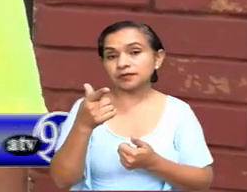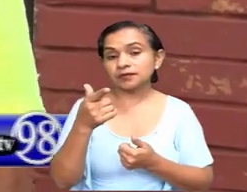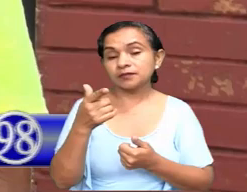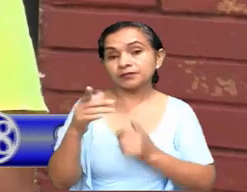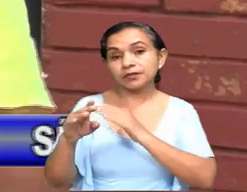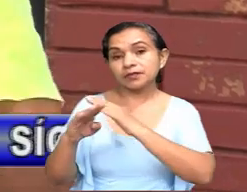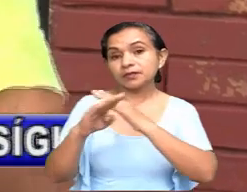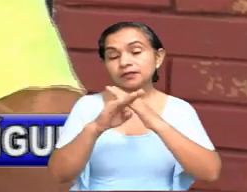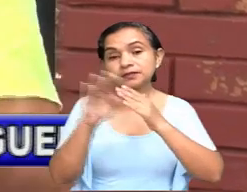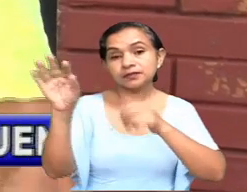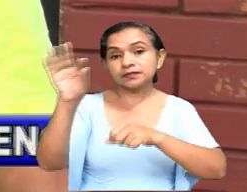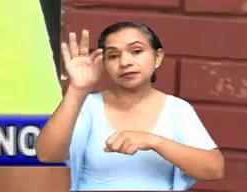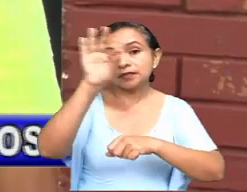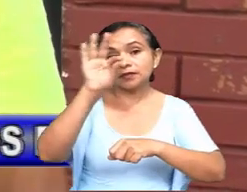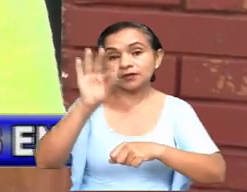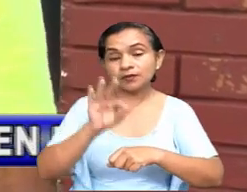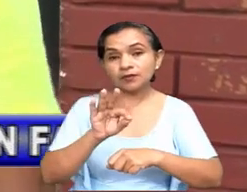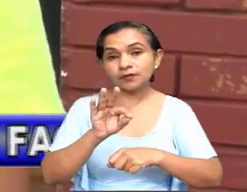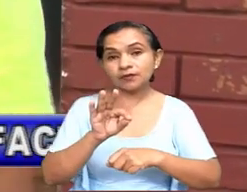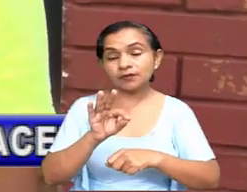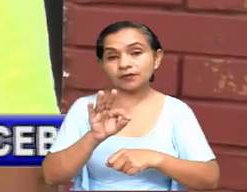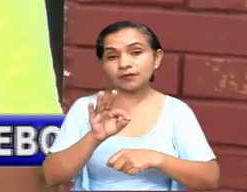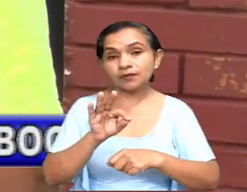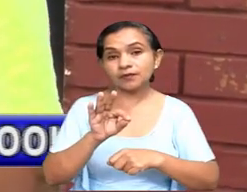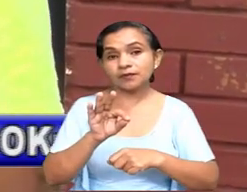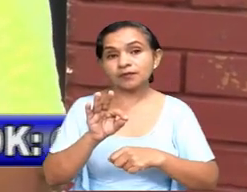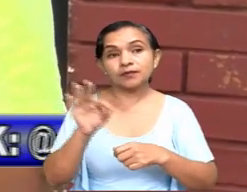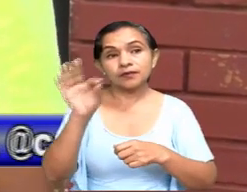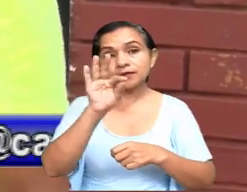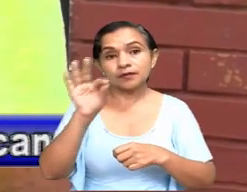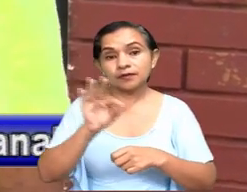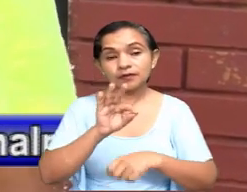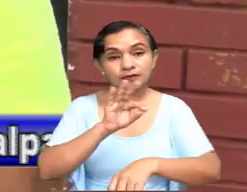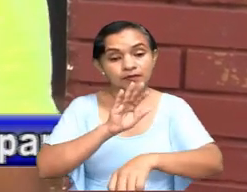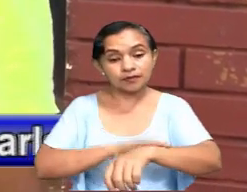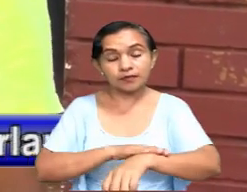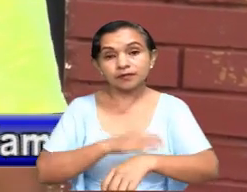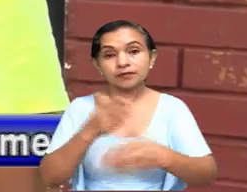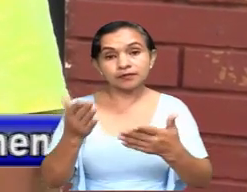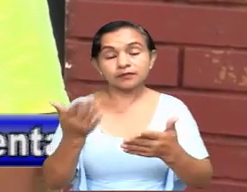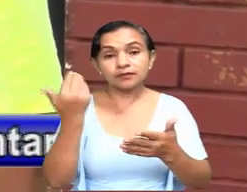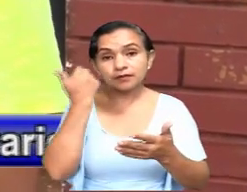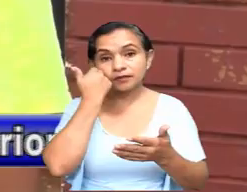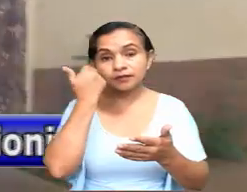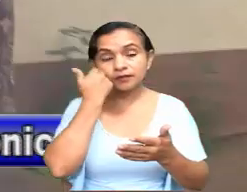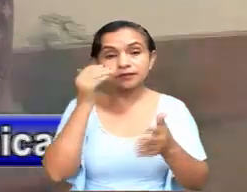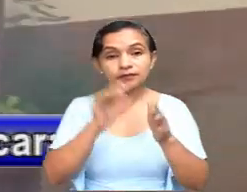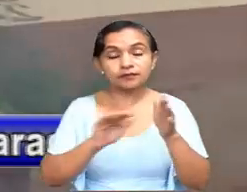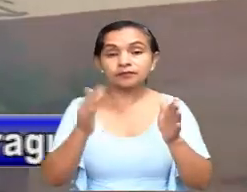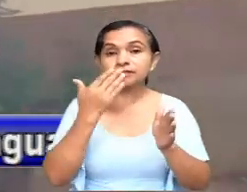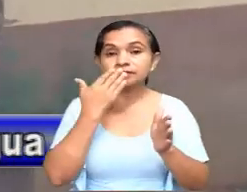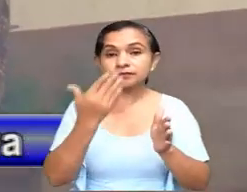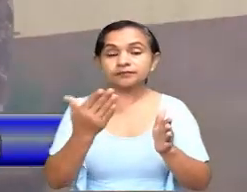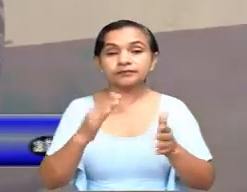de que el zancudo prolifere más y aumente más las enfermedades. Muy bueno.